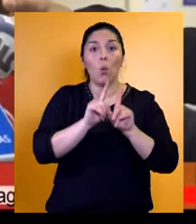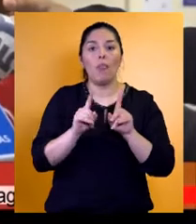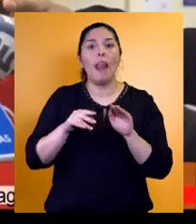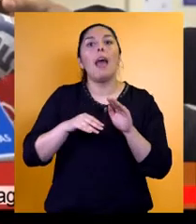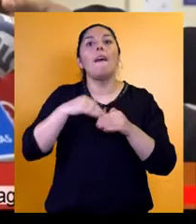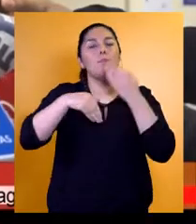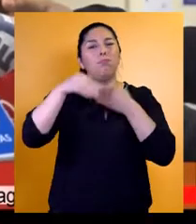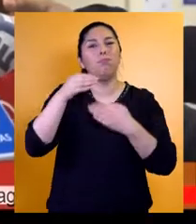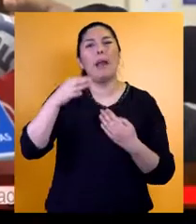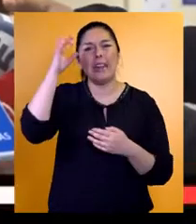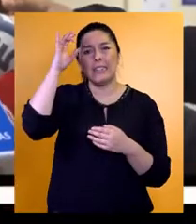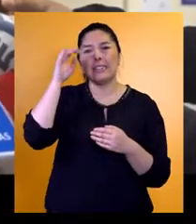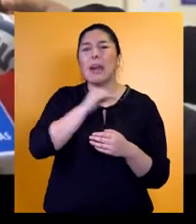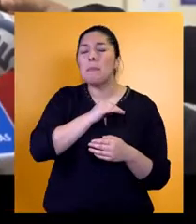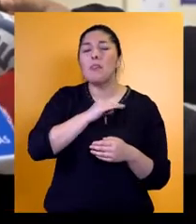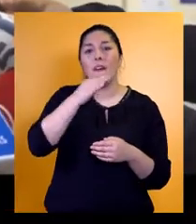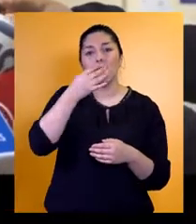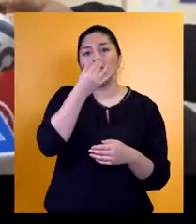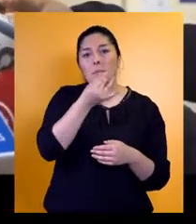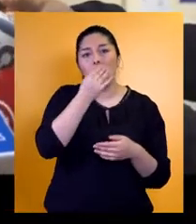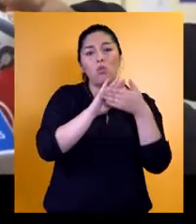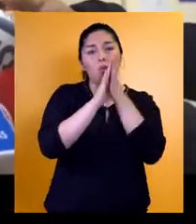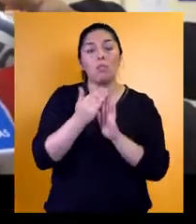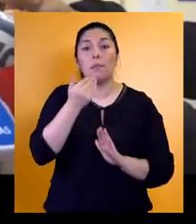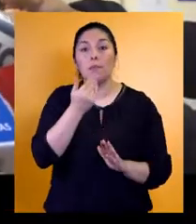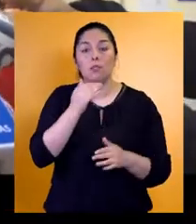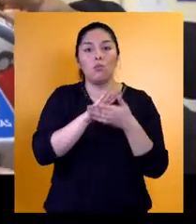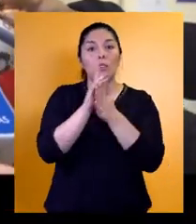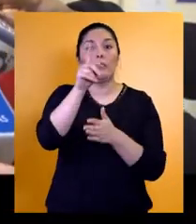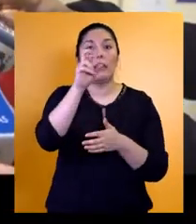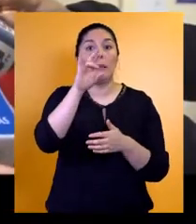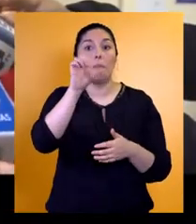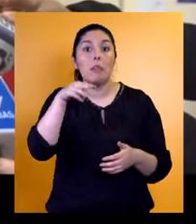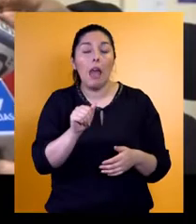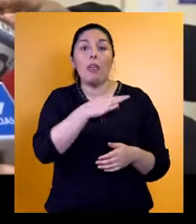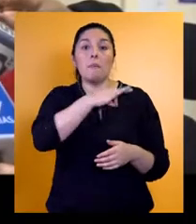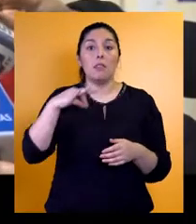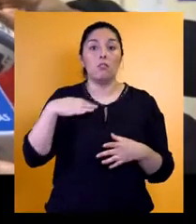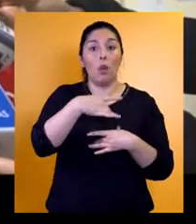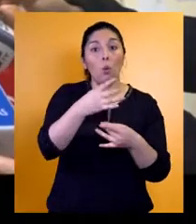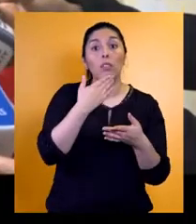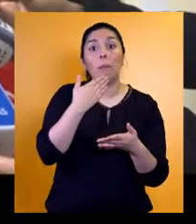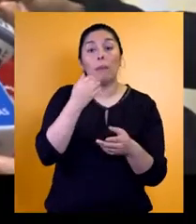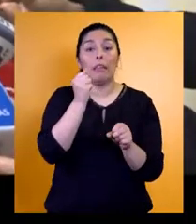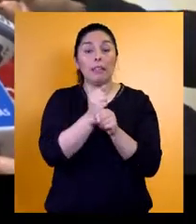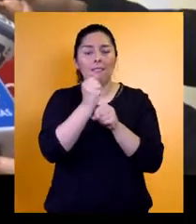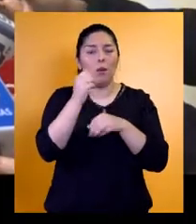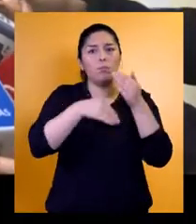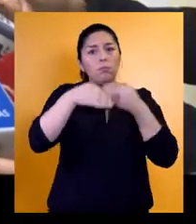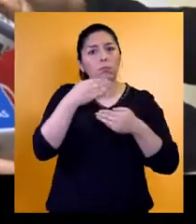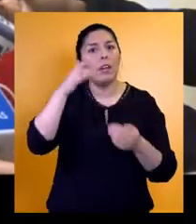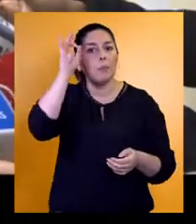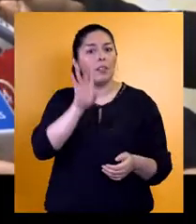evolución de la enfermedad es más rápida. Por lo tanto, hoy día estamos trabajando en conjunto, tanto desde el punto de vista de la seremía, desde el punto de vista de la precaución, la atención de